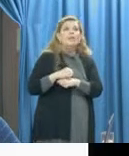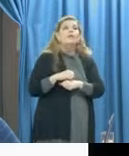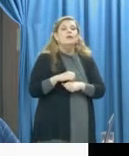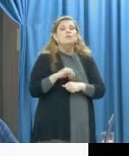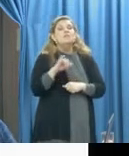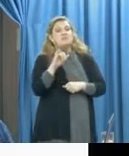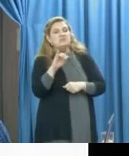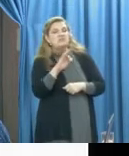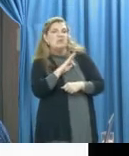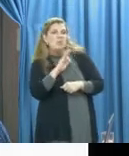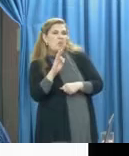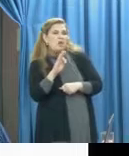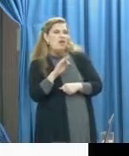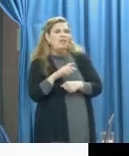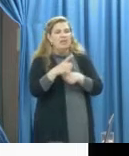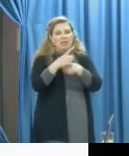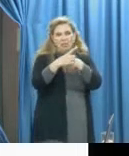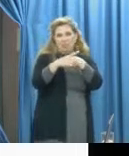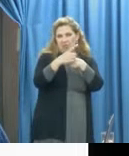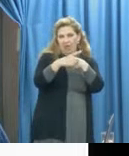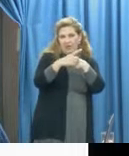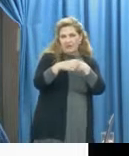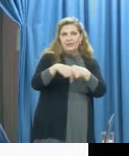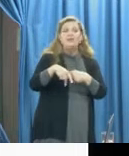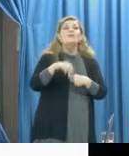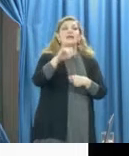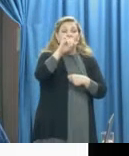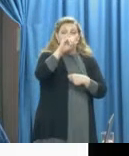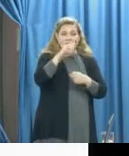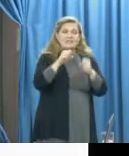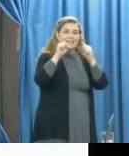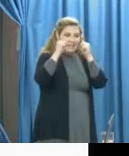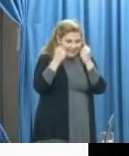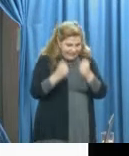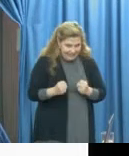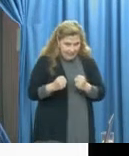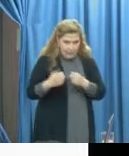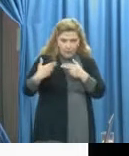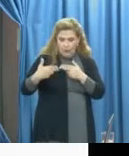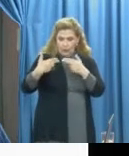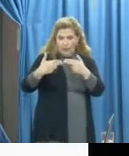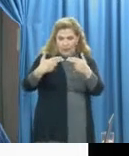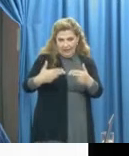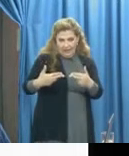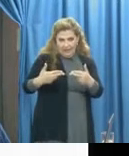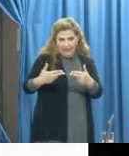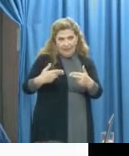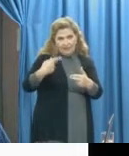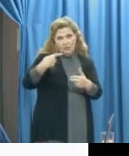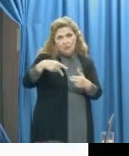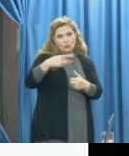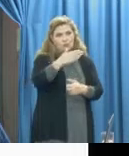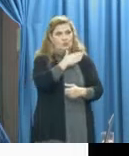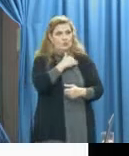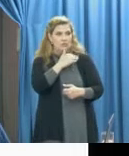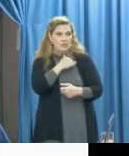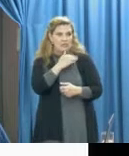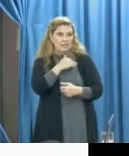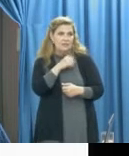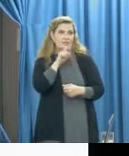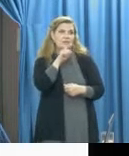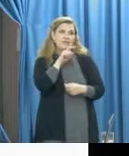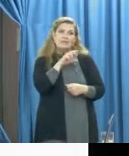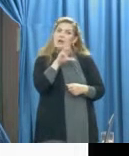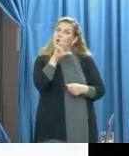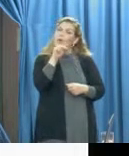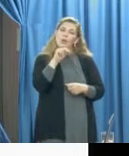de afección y que ellas sí se lo van a transmitir a sus hijos, varones o mujeres. Entonces no es tan